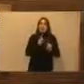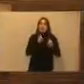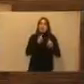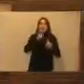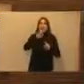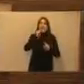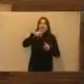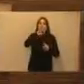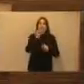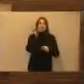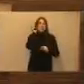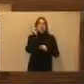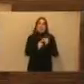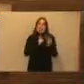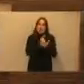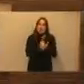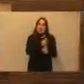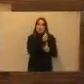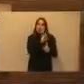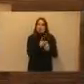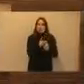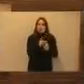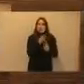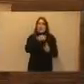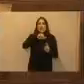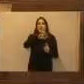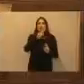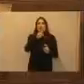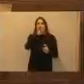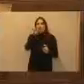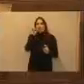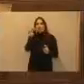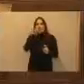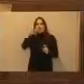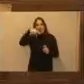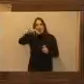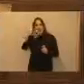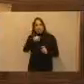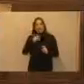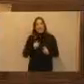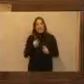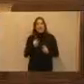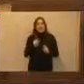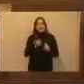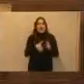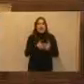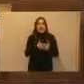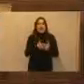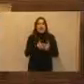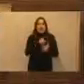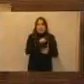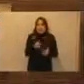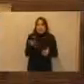planteado, le volvemos a insistir. María José Ramos, gerente hasta, yo no sé si continúa, hasta, al menos hasta los últimos